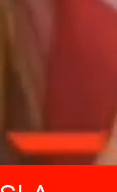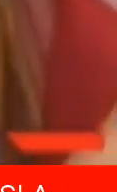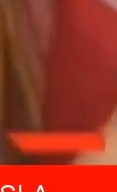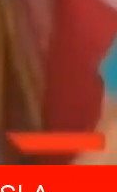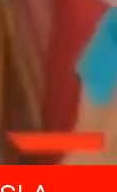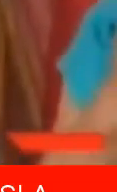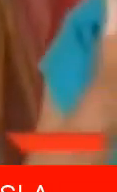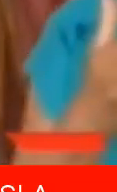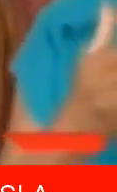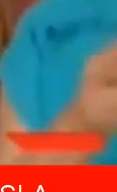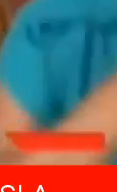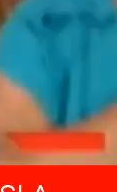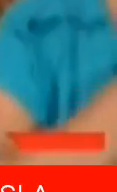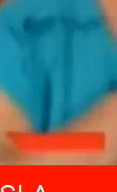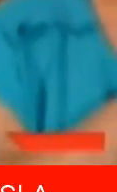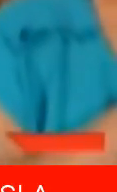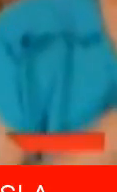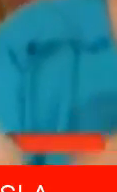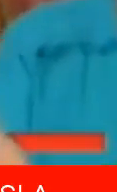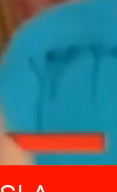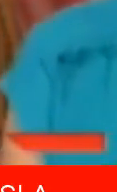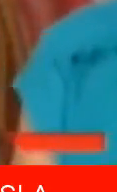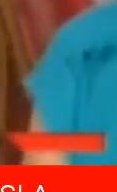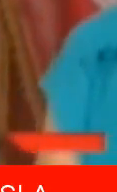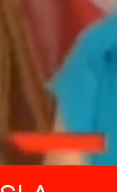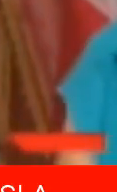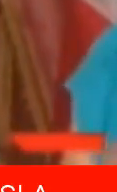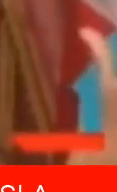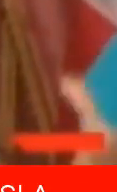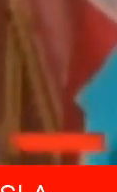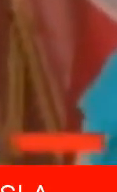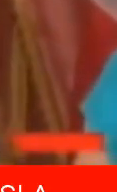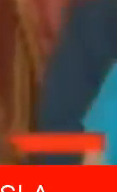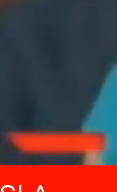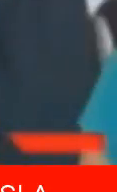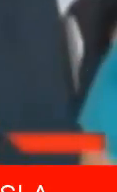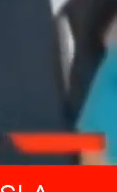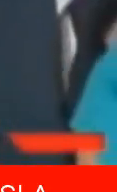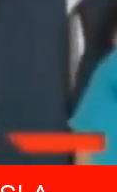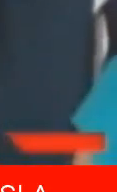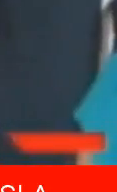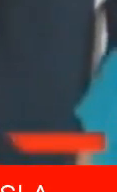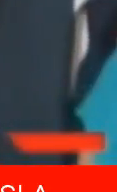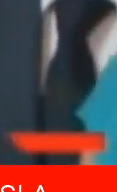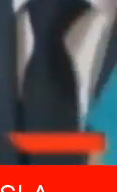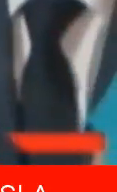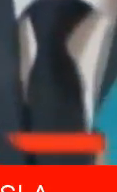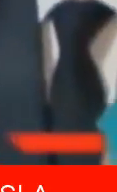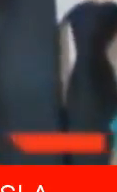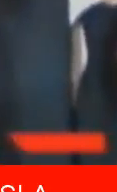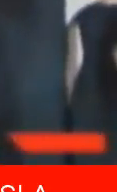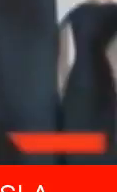Muchas gracias, comisionado. Pues ahí están las expresiones. De nuevo,